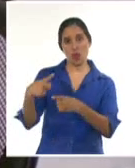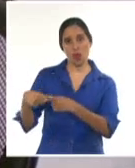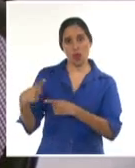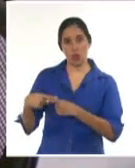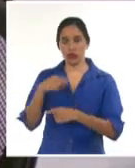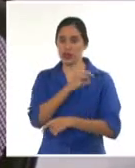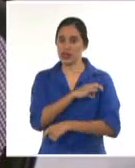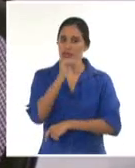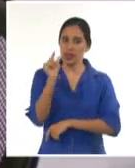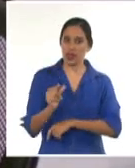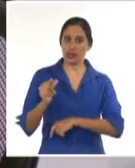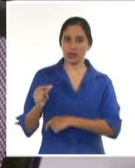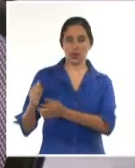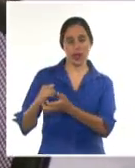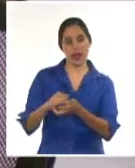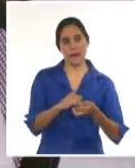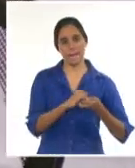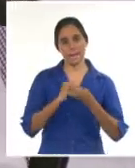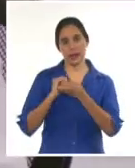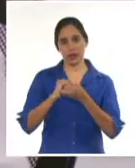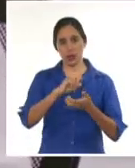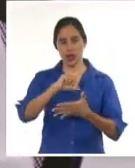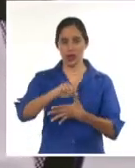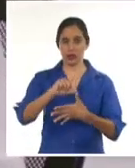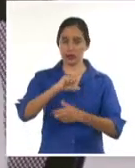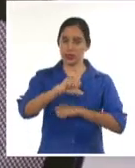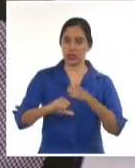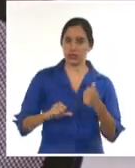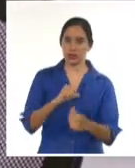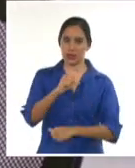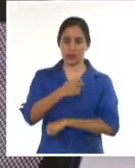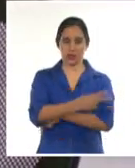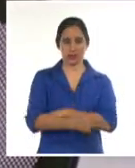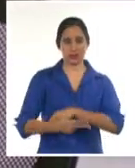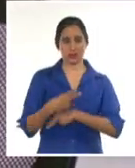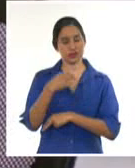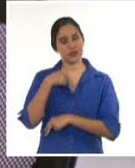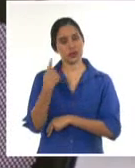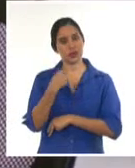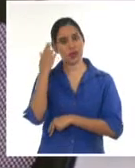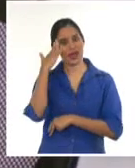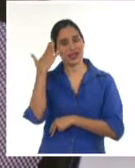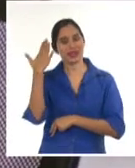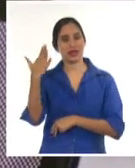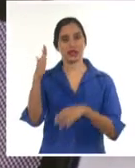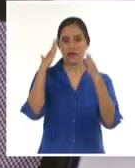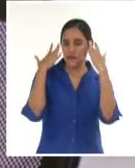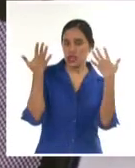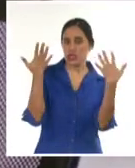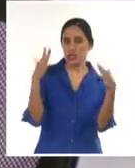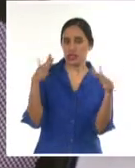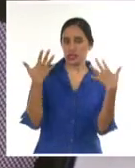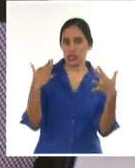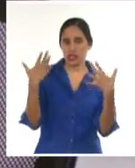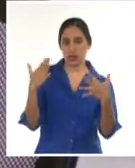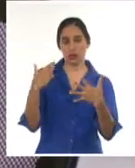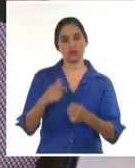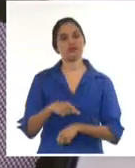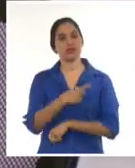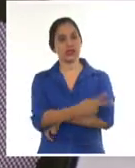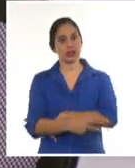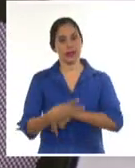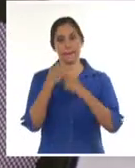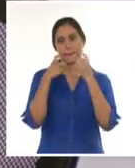delegaciones, amigos latinoamericanos y caribeños. Agradezco y felicito al hermano Ralph por la feliz iniciativa